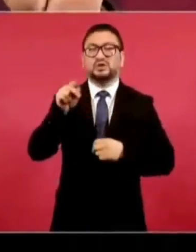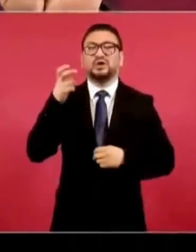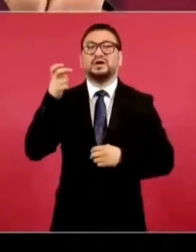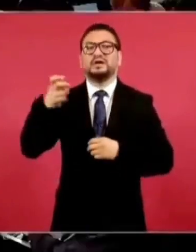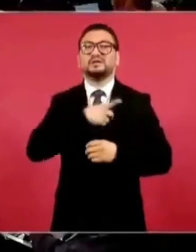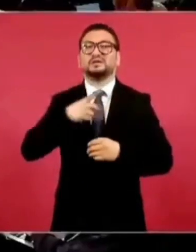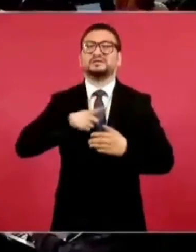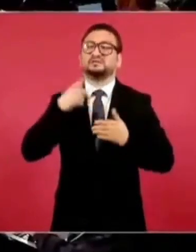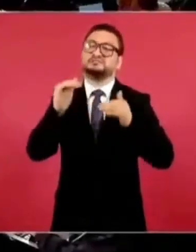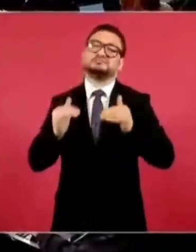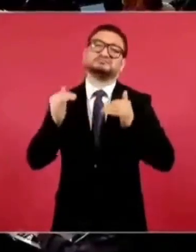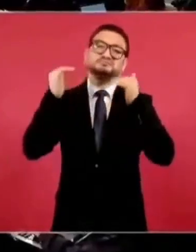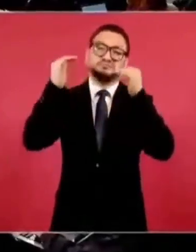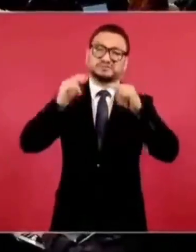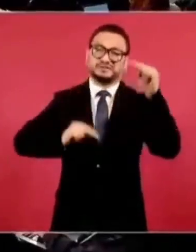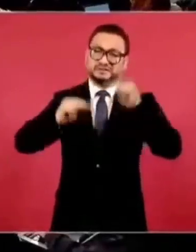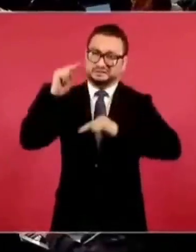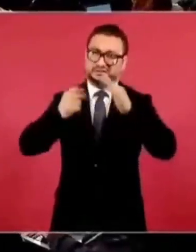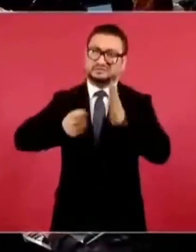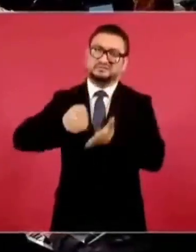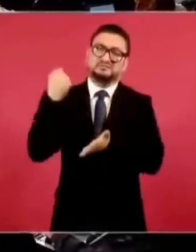aprobado arriba.